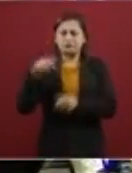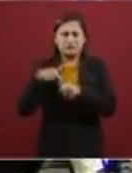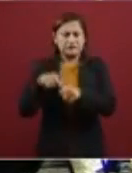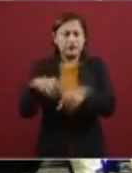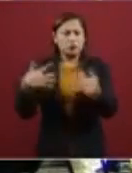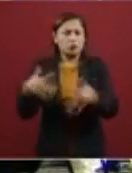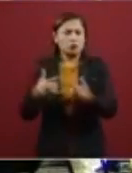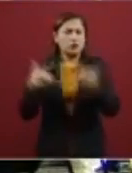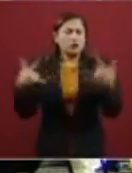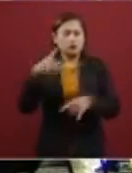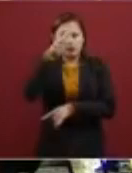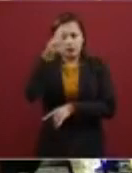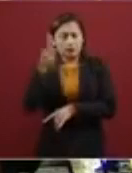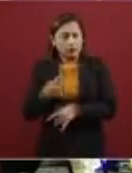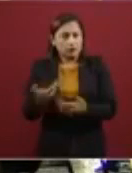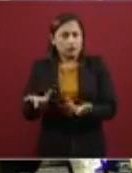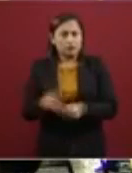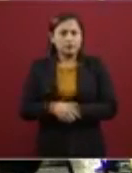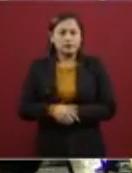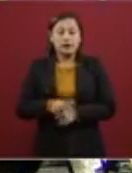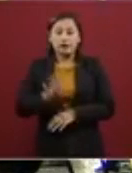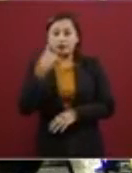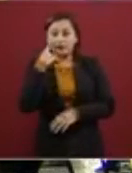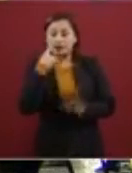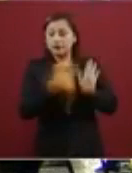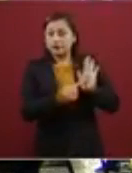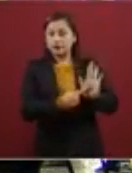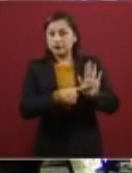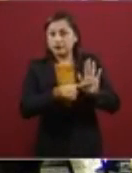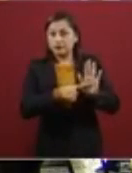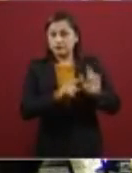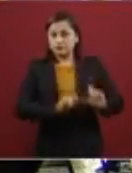moderna de México. Ahí está, mira ese recuadro.